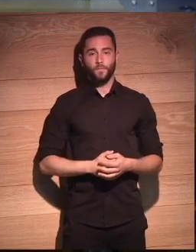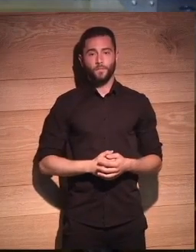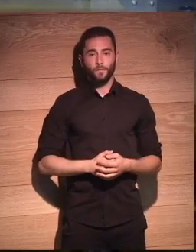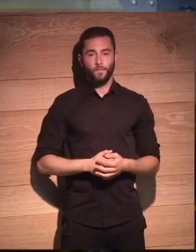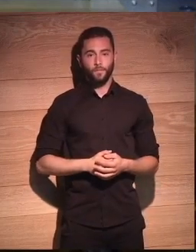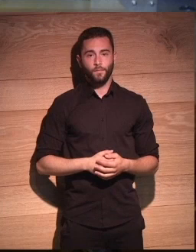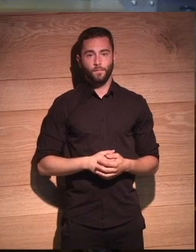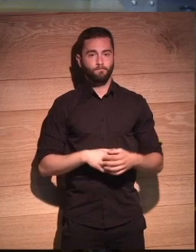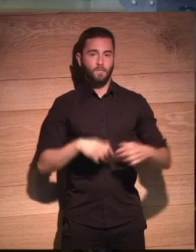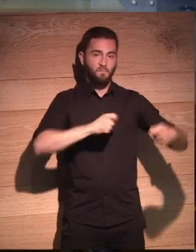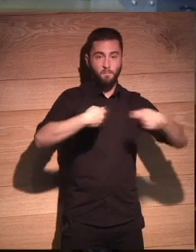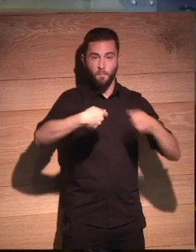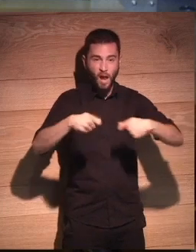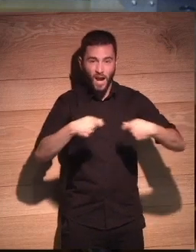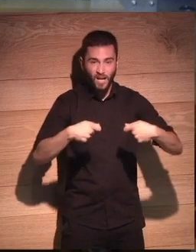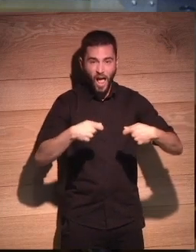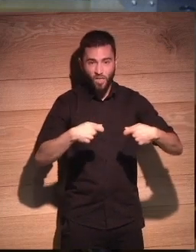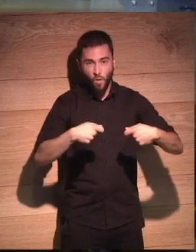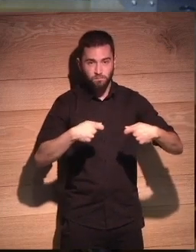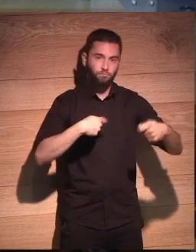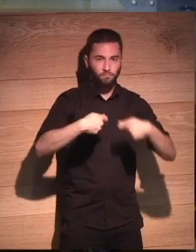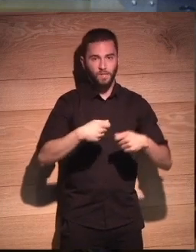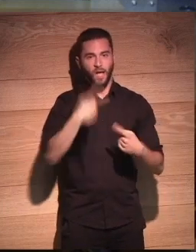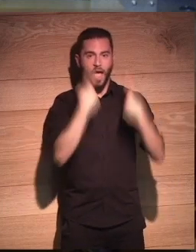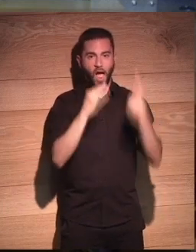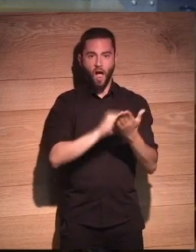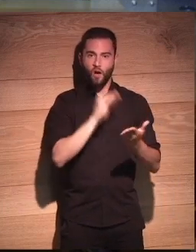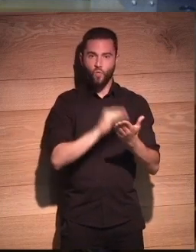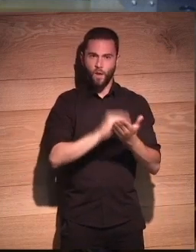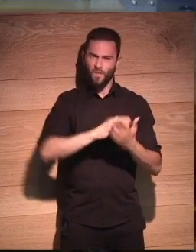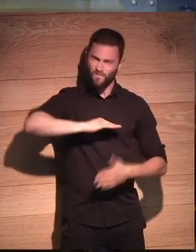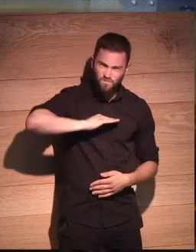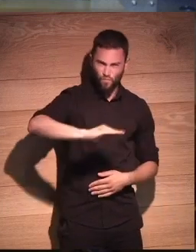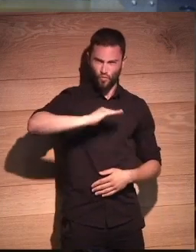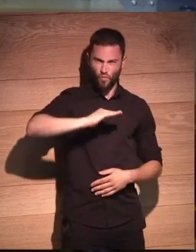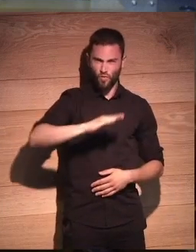las dinámicas del mercado, que a veces es muy cruel con la gente que vamos cumpliendo años.